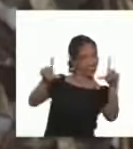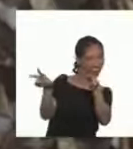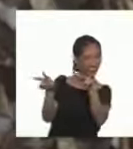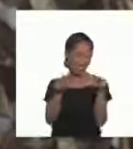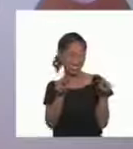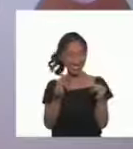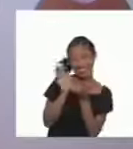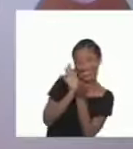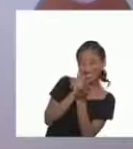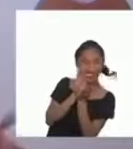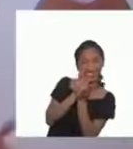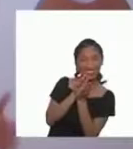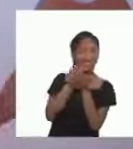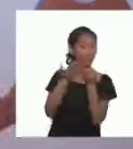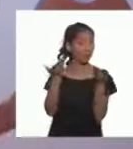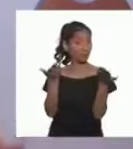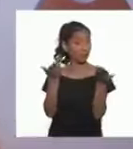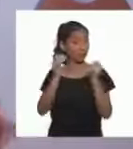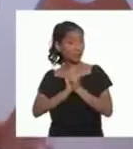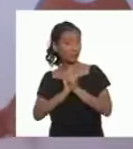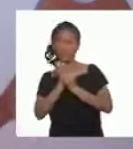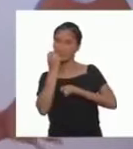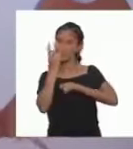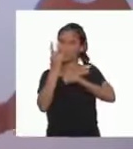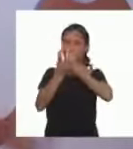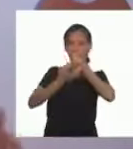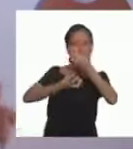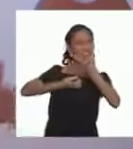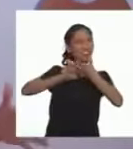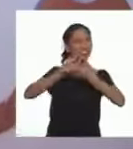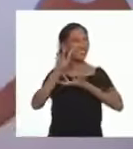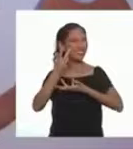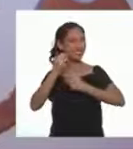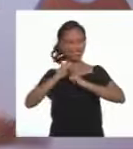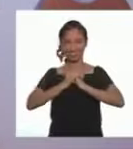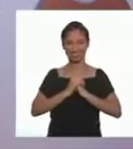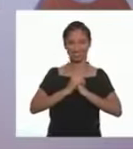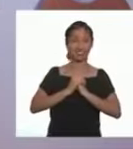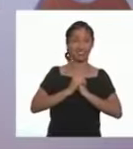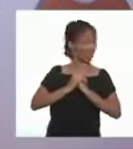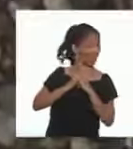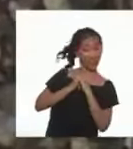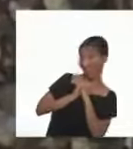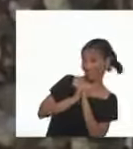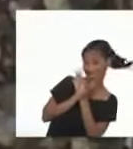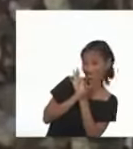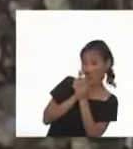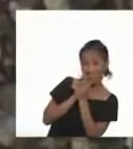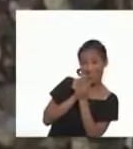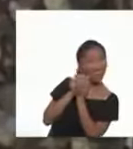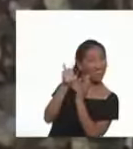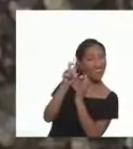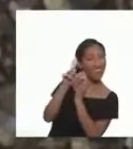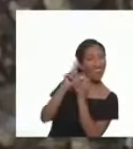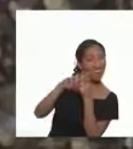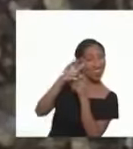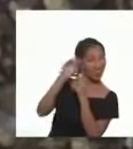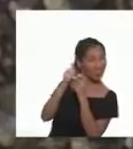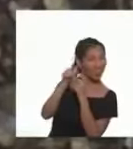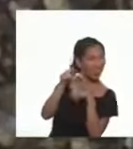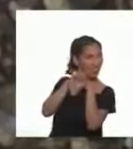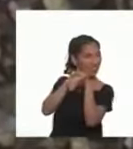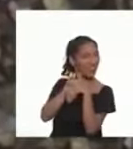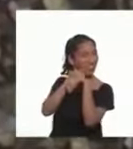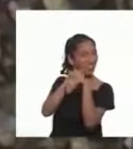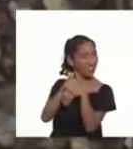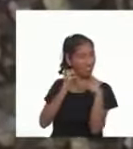casa. Yamay Yaku, Ulku Warmi, Wamrakuna. ¡Alexa! ¿Ese